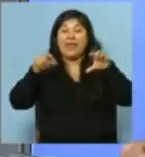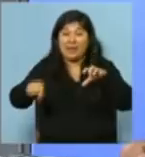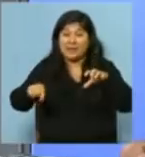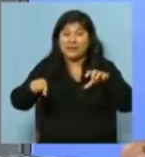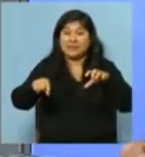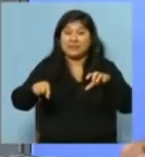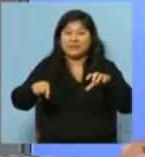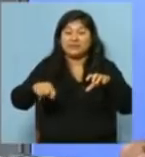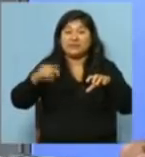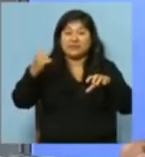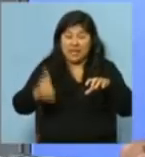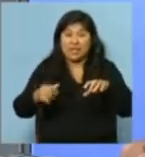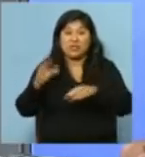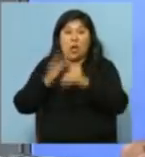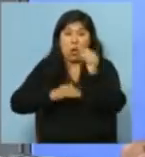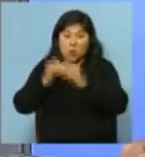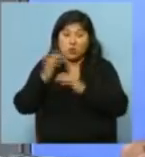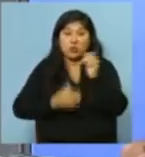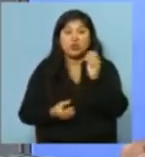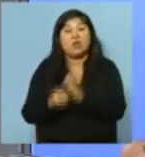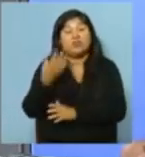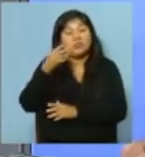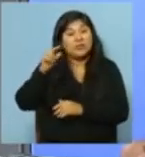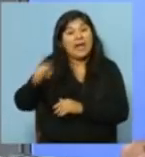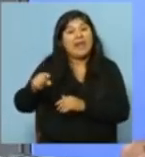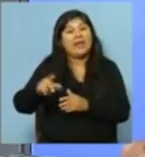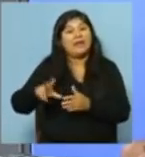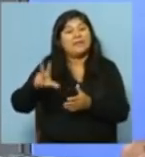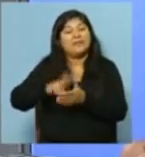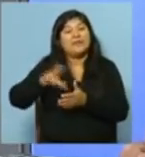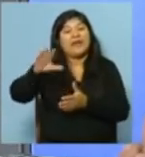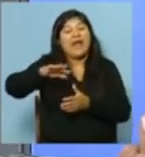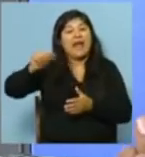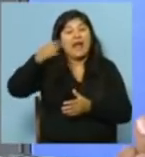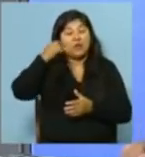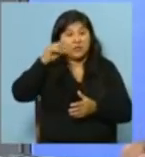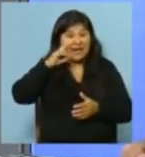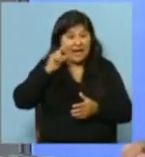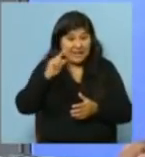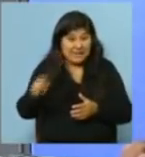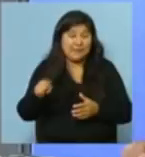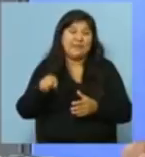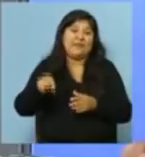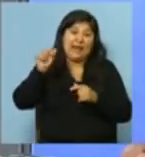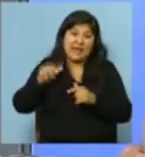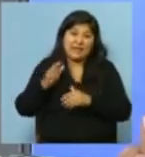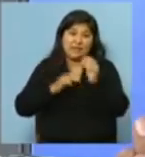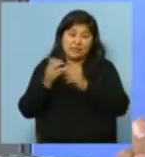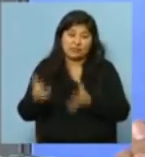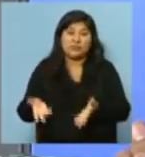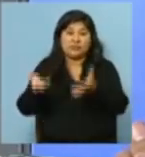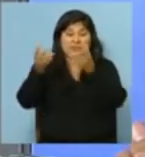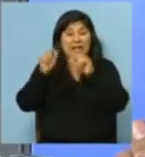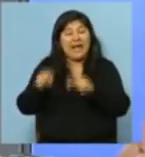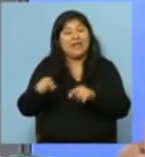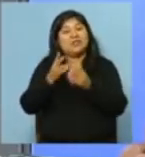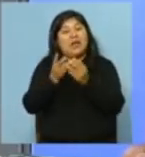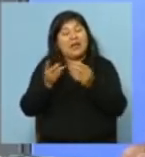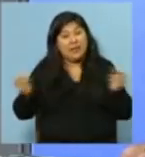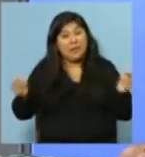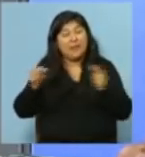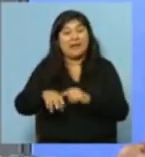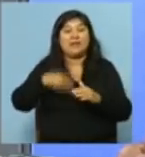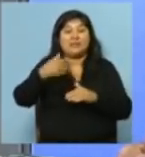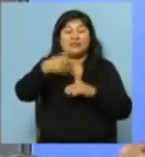eh en nuestra puna en cauchari y esta obra que le va a representar un ingreso de 9 millones de dólares a la dirección provincial de vialidad es